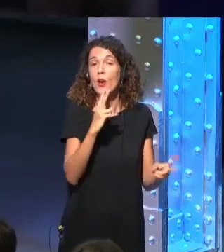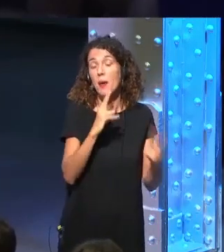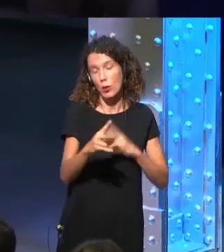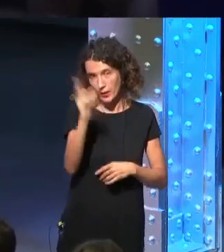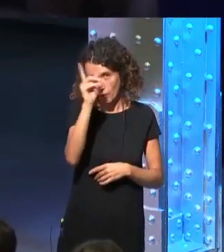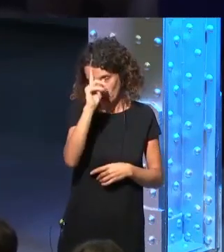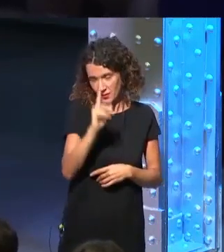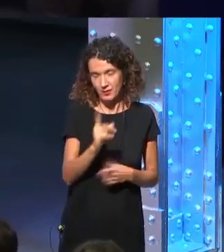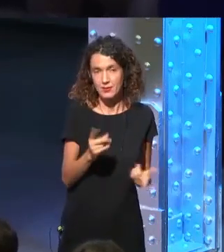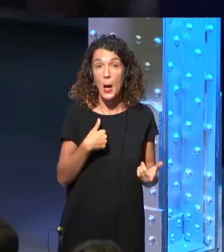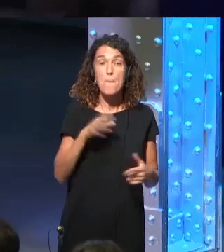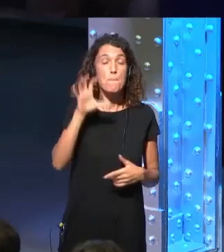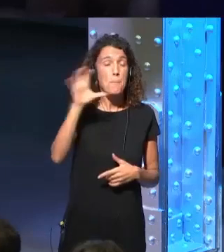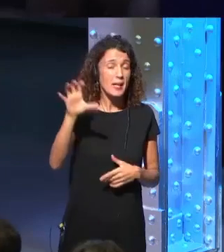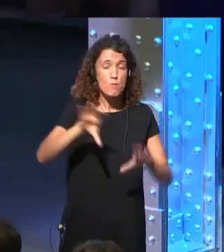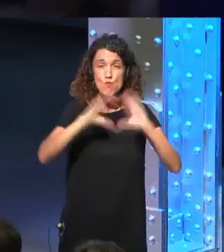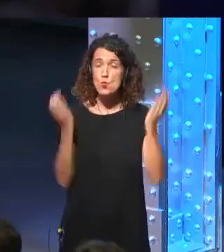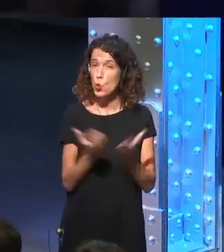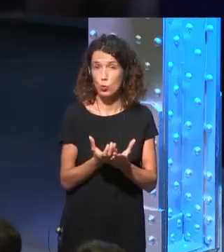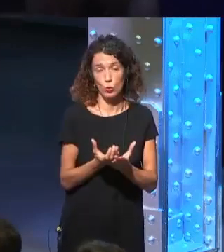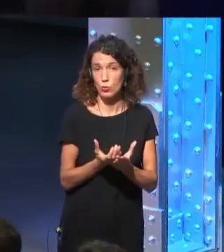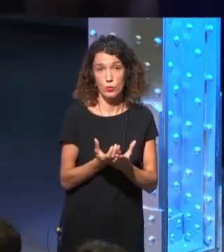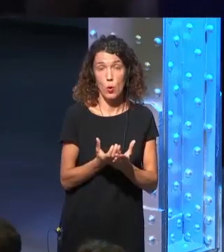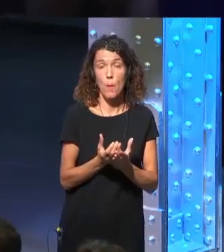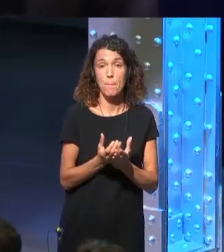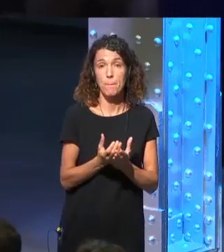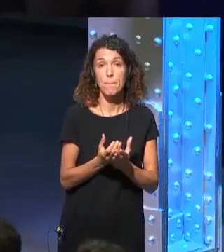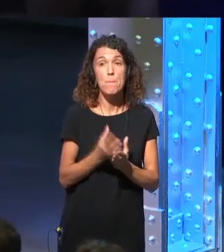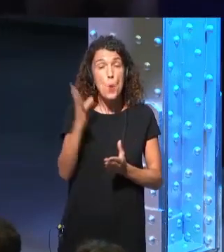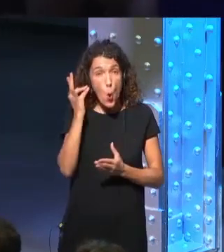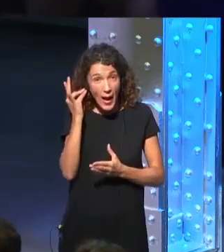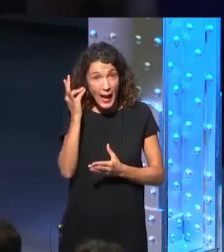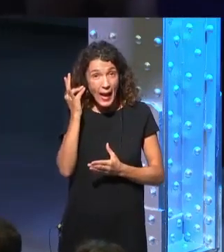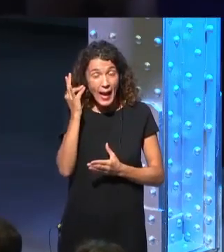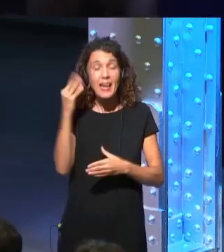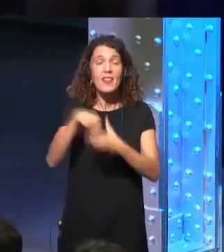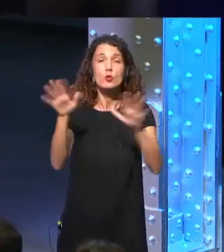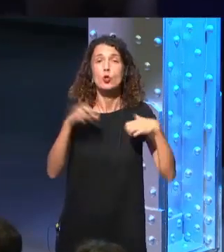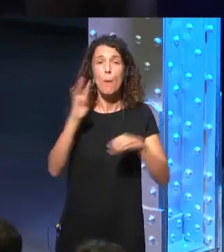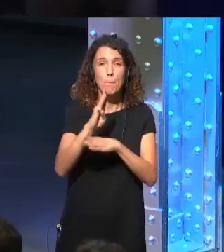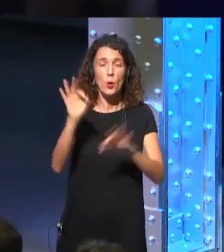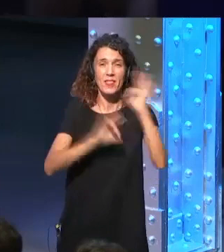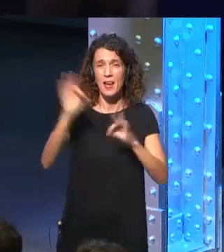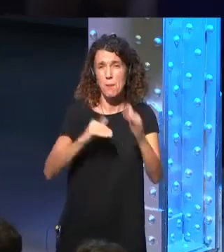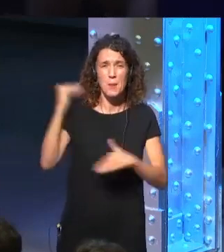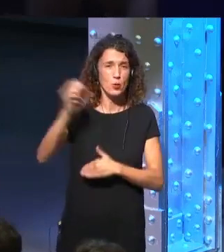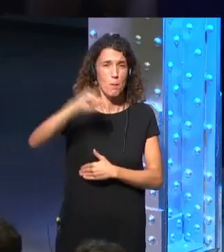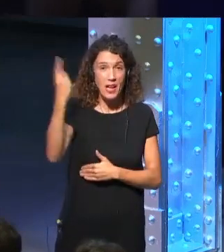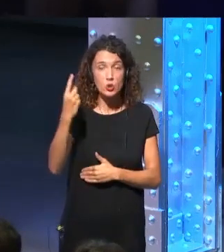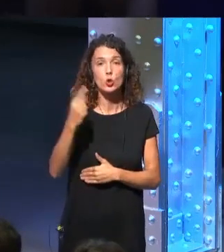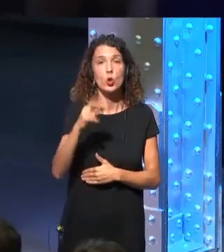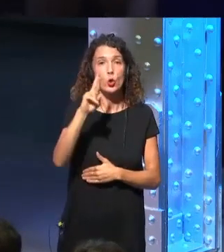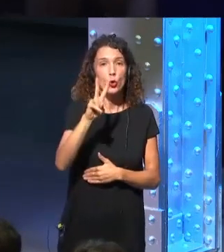sabéis la respuesta a esto, el país del mundo con la mayor proporción de mujeres en el Parlamento